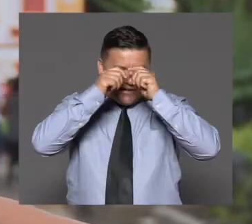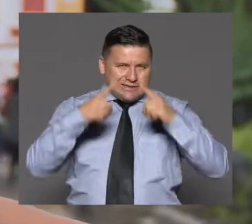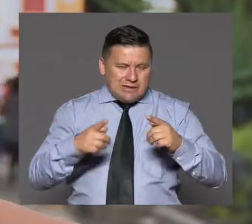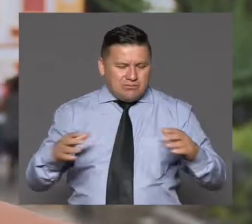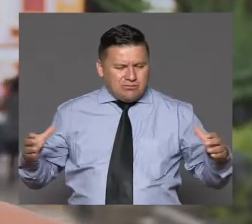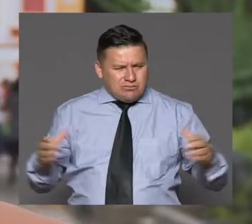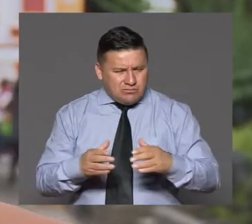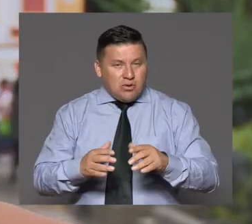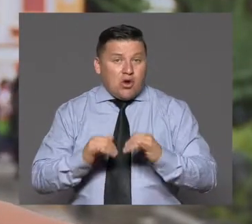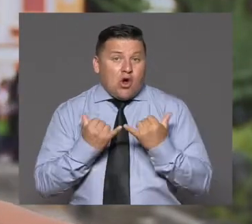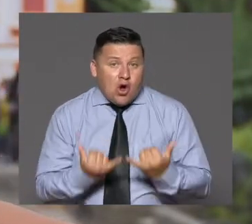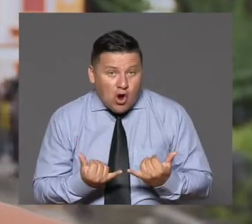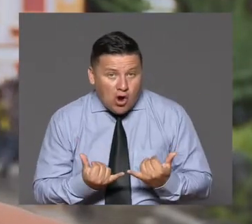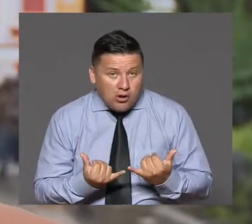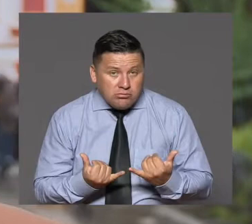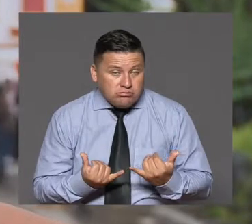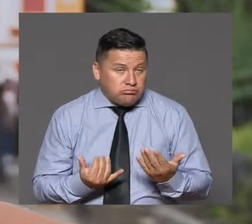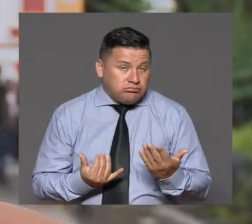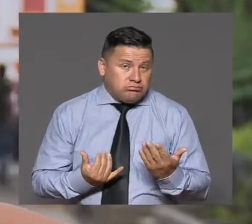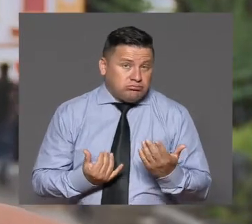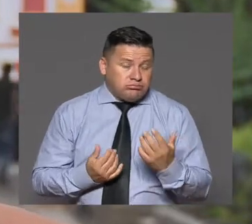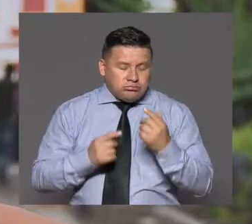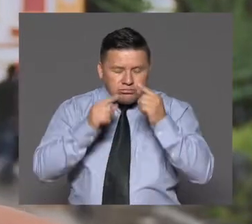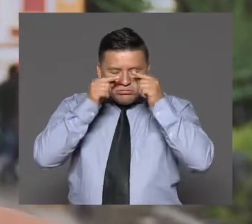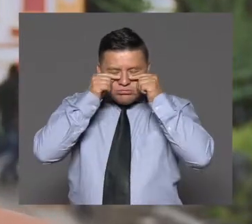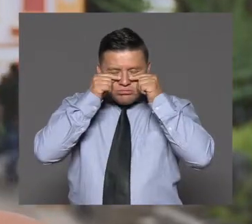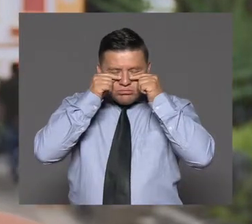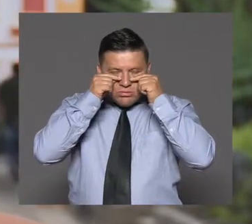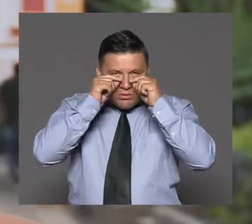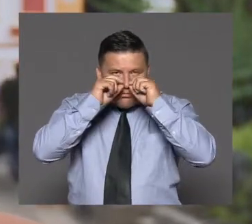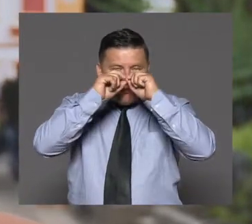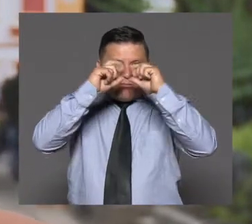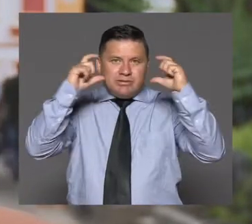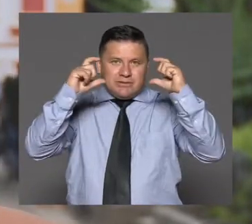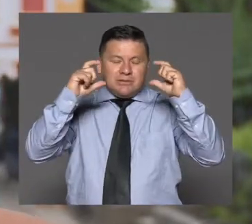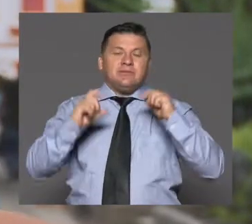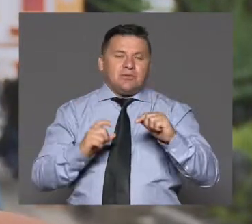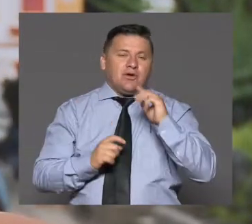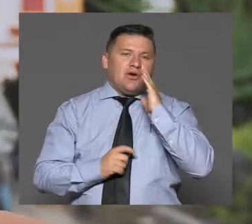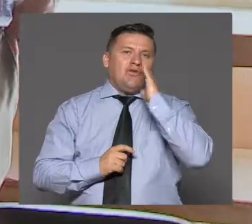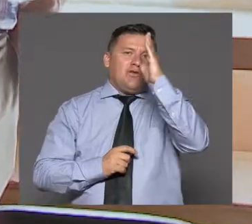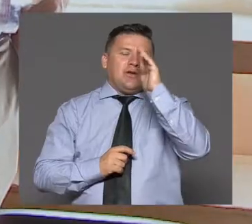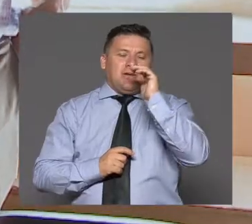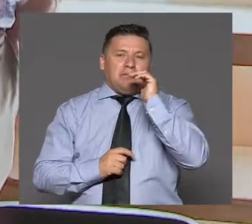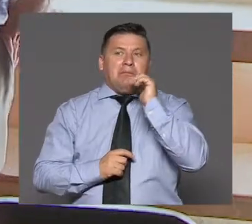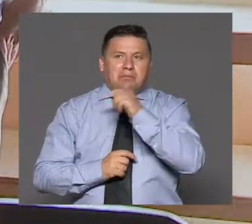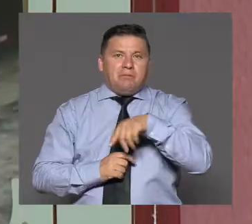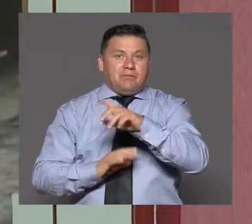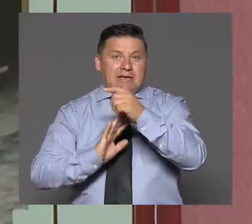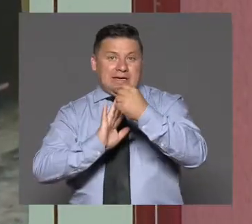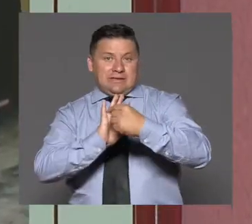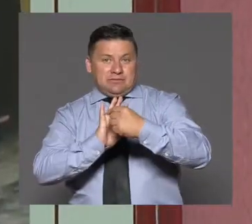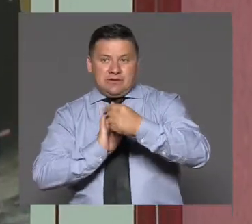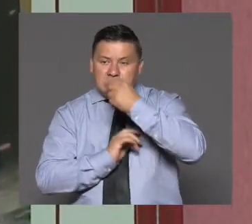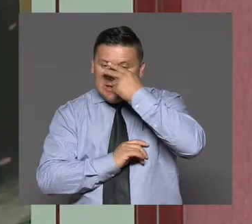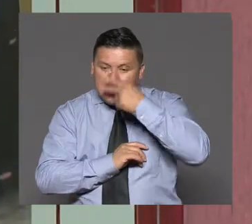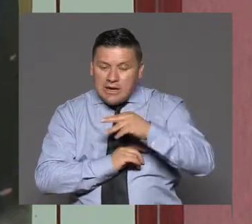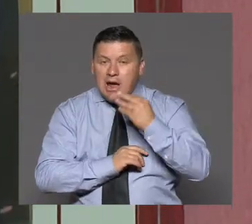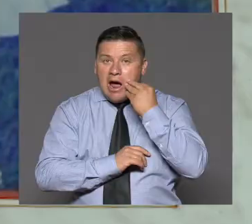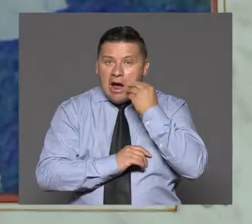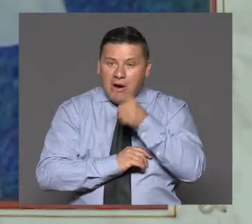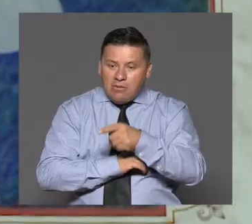pública y que si hoy tenemos los ojos cerrados, nos los están abriendo para el futuro de mañana. Su esposa, hijos y